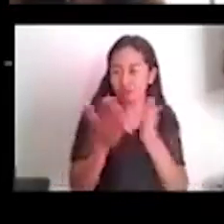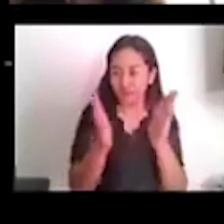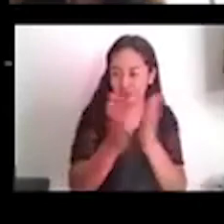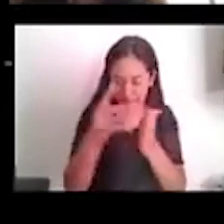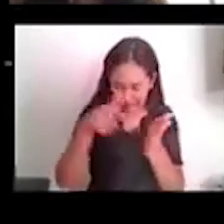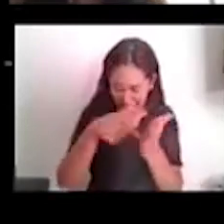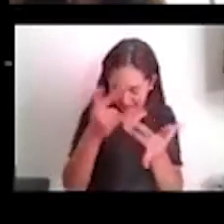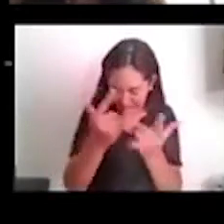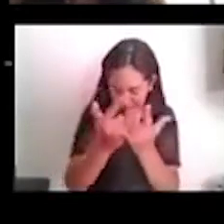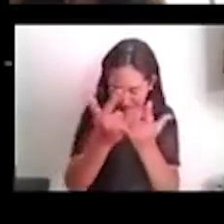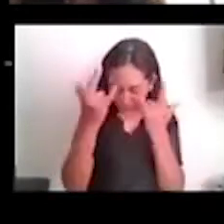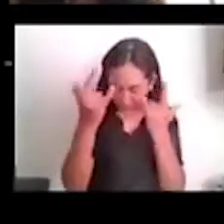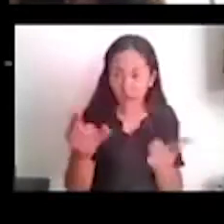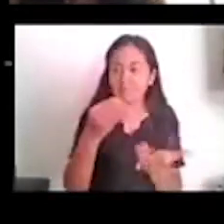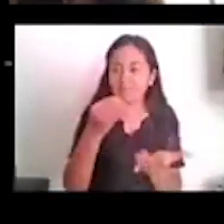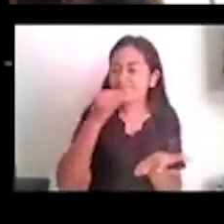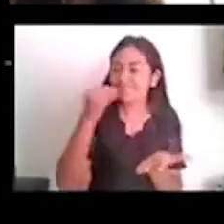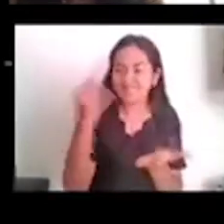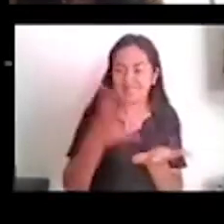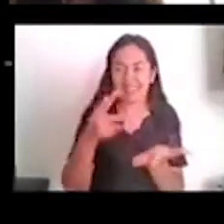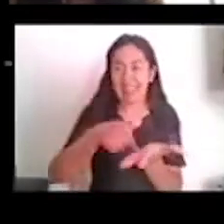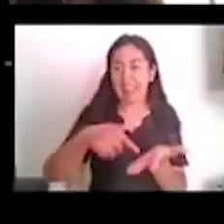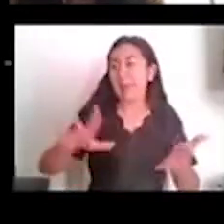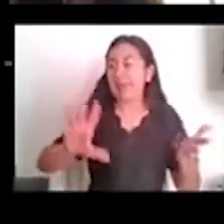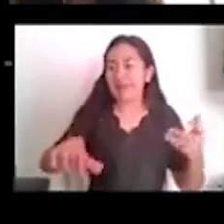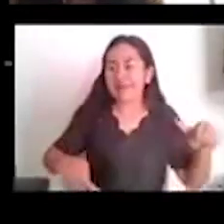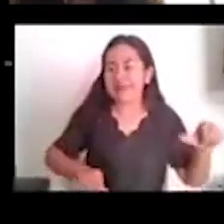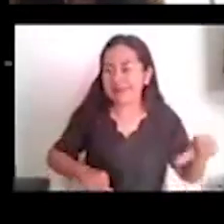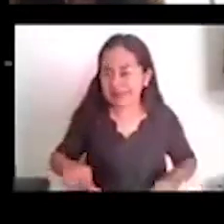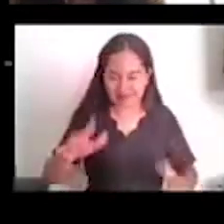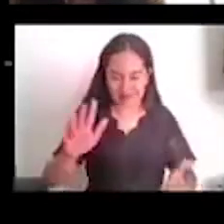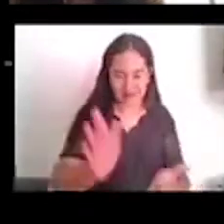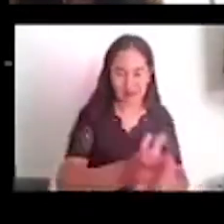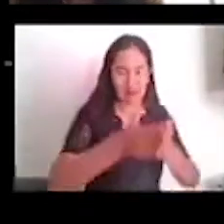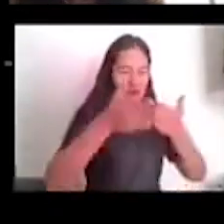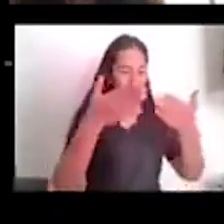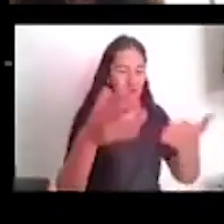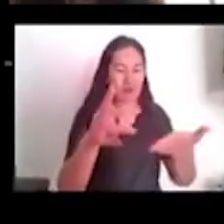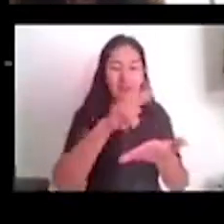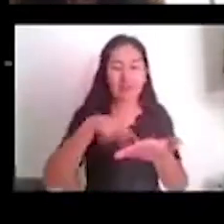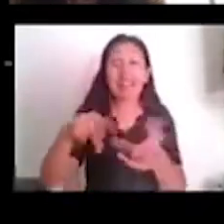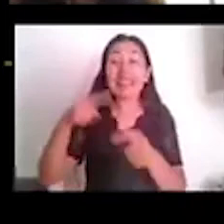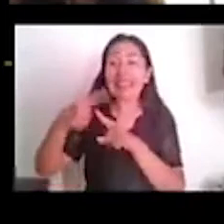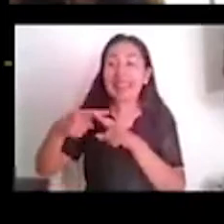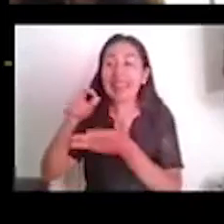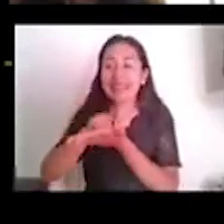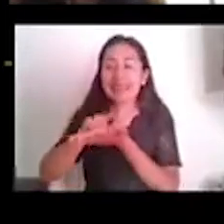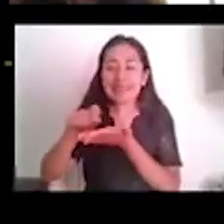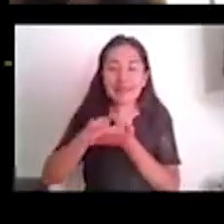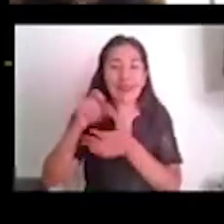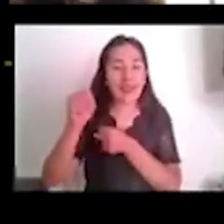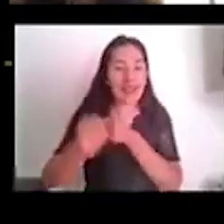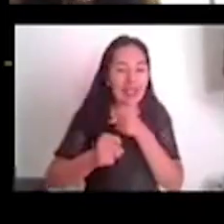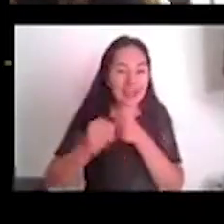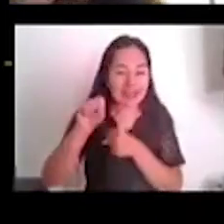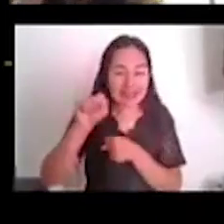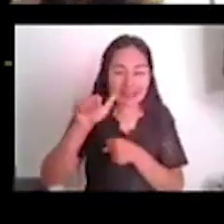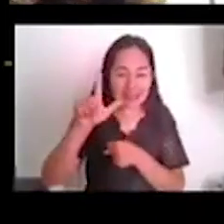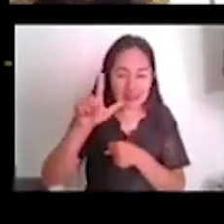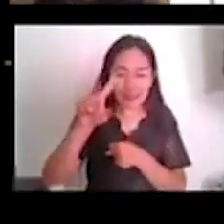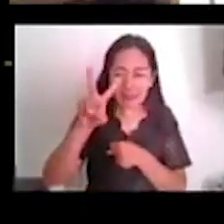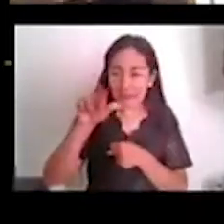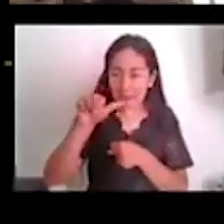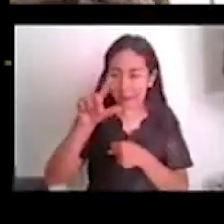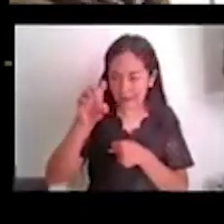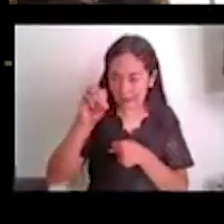de teatro en realidad en varios actos, es hecha y publicada por Salvador Novo en 1963, donde